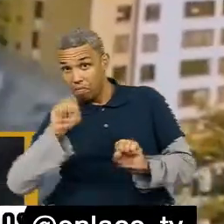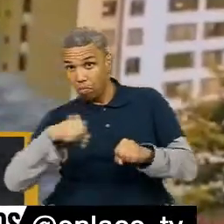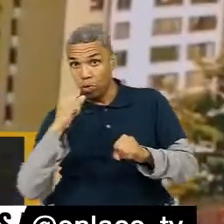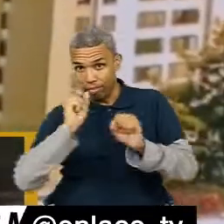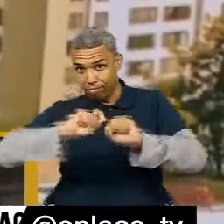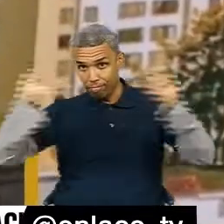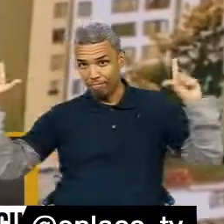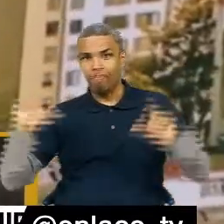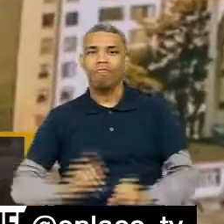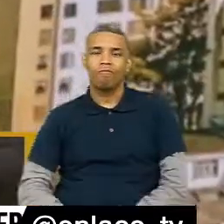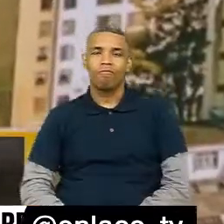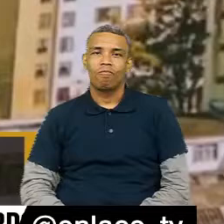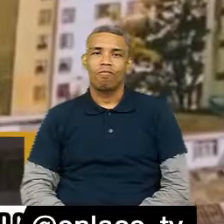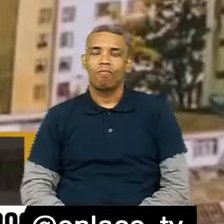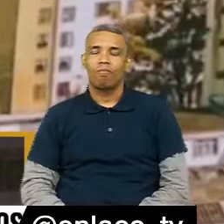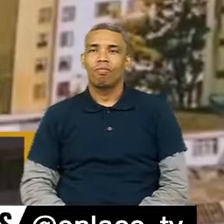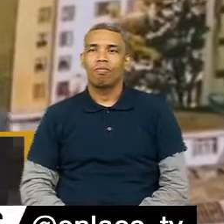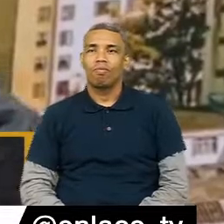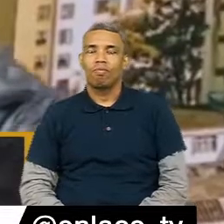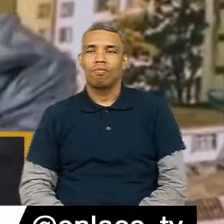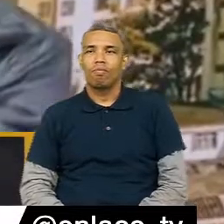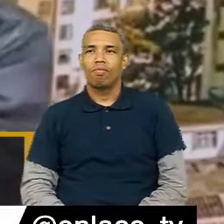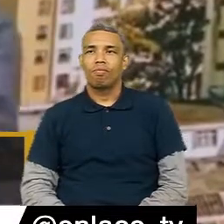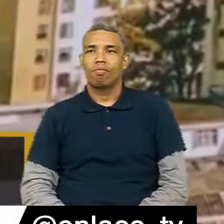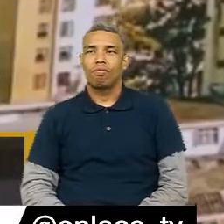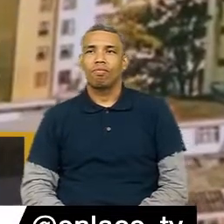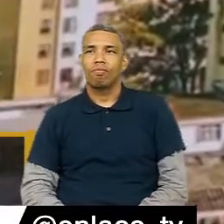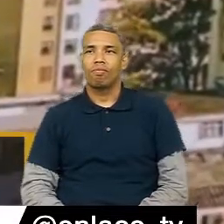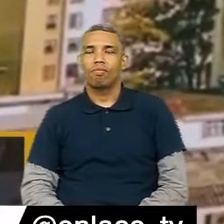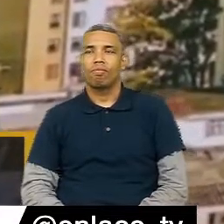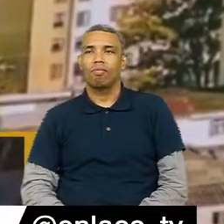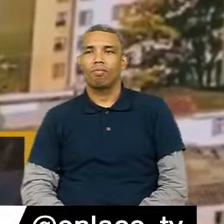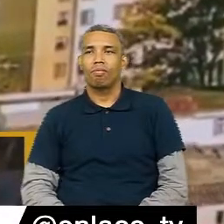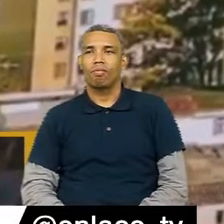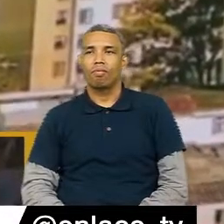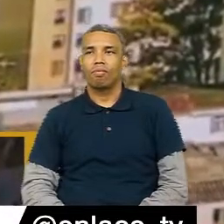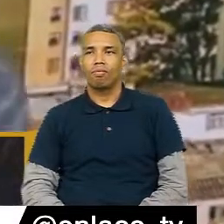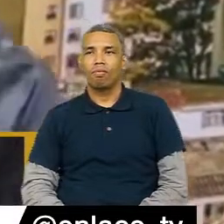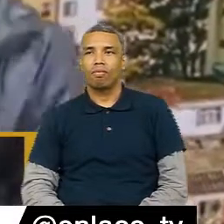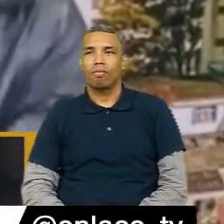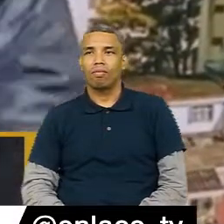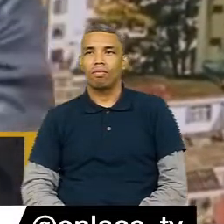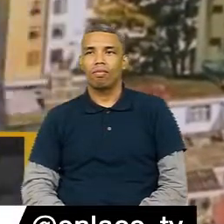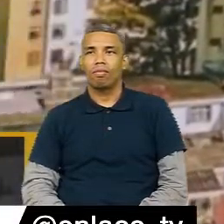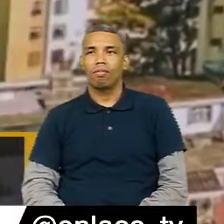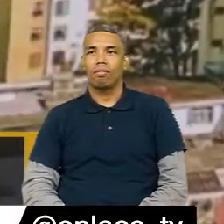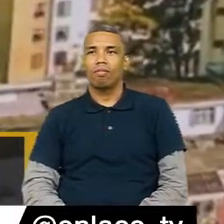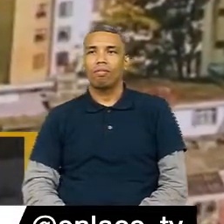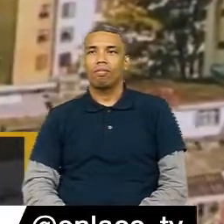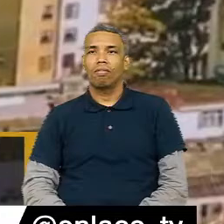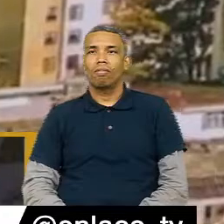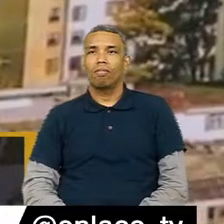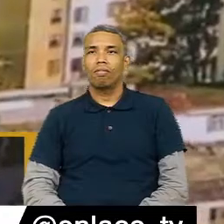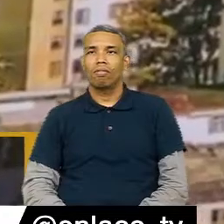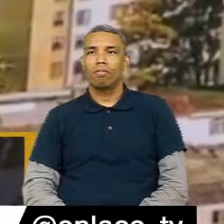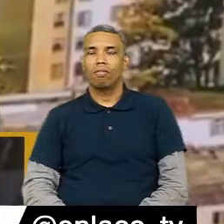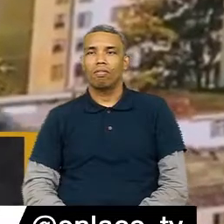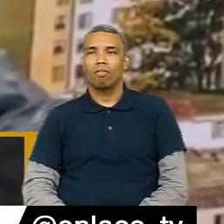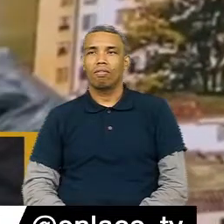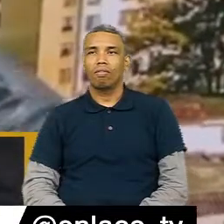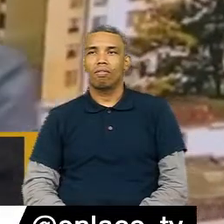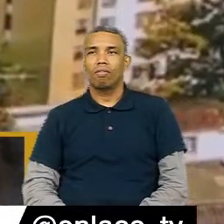se imaginan que tu boca la mía rozó, que jugamos al amor